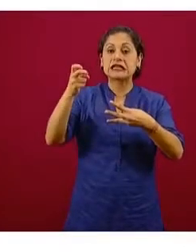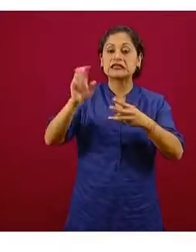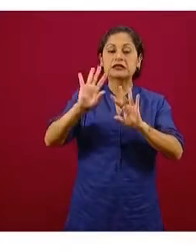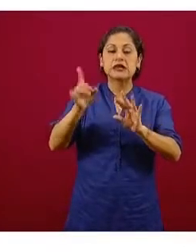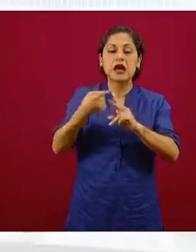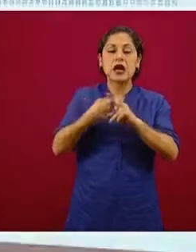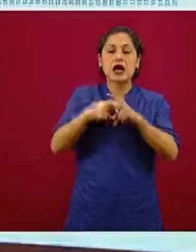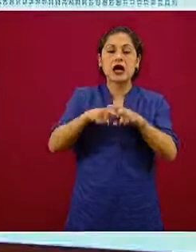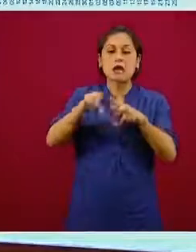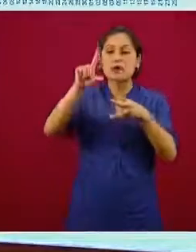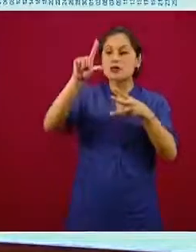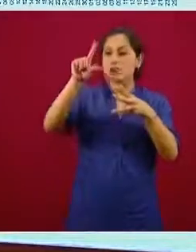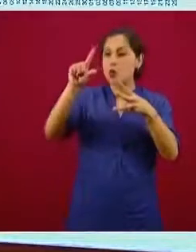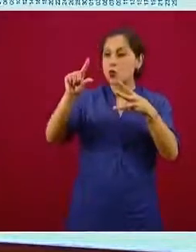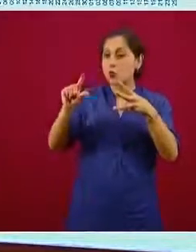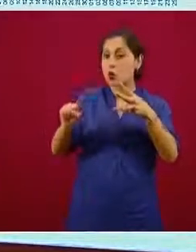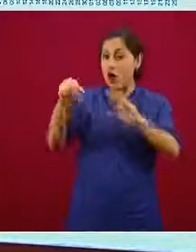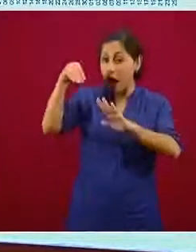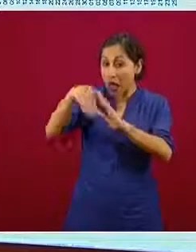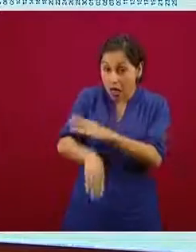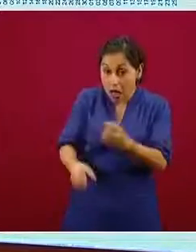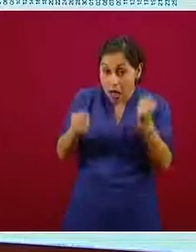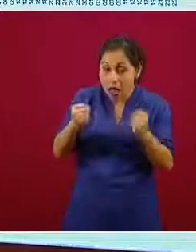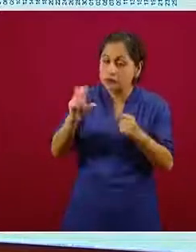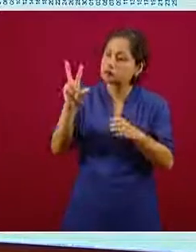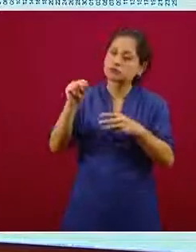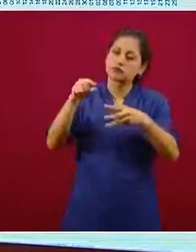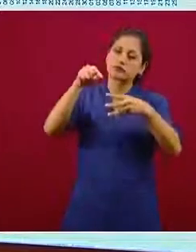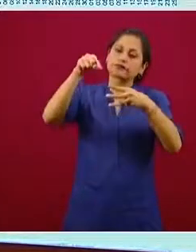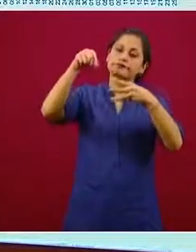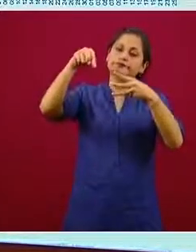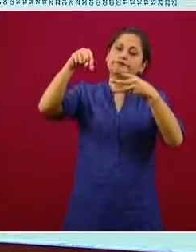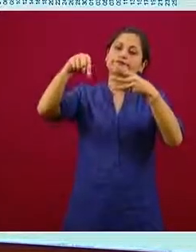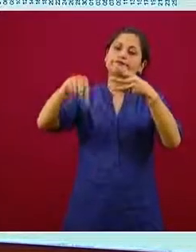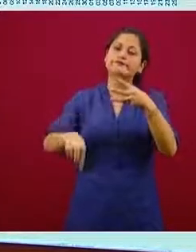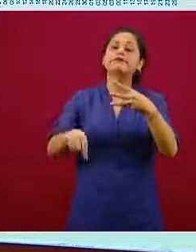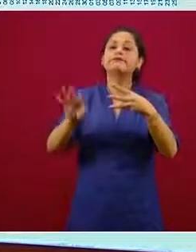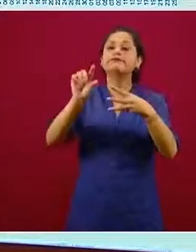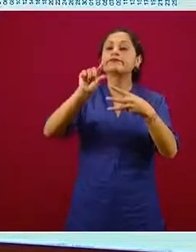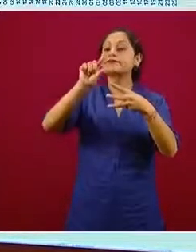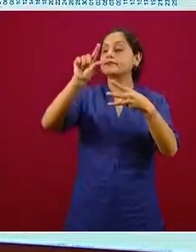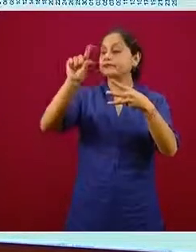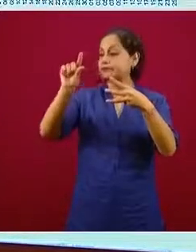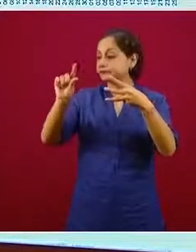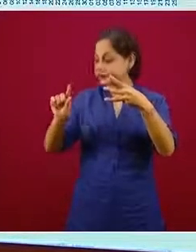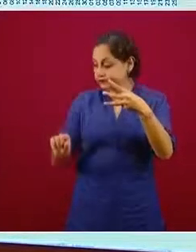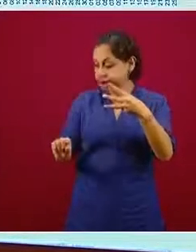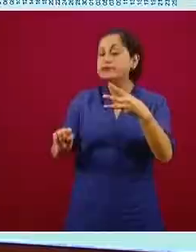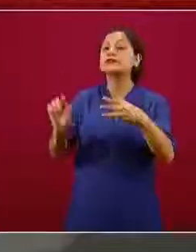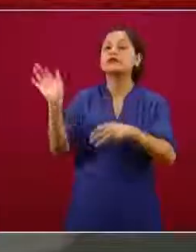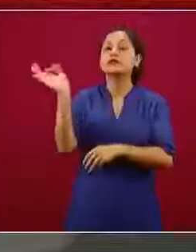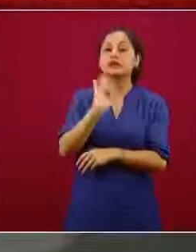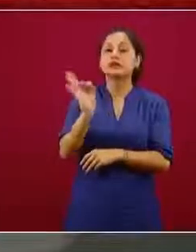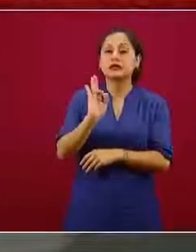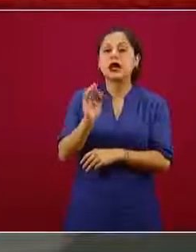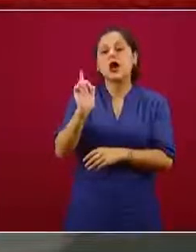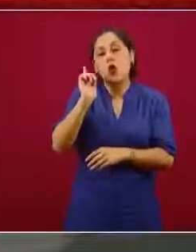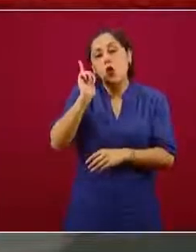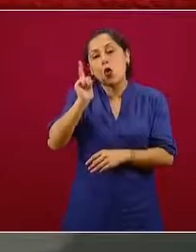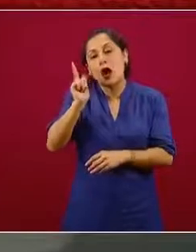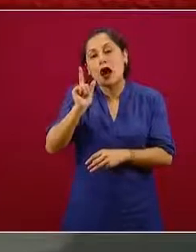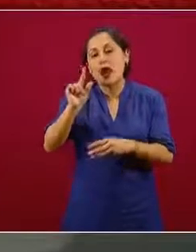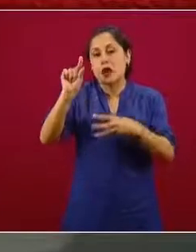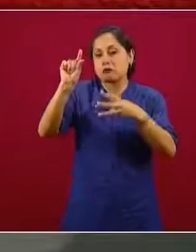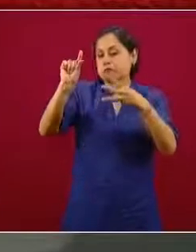muy ligero para ser interpretable, pero ojalá que en su momento empiece a descender, por supuesto más allá de la predicción, pero